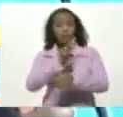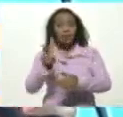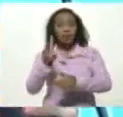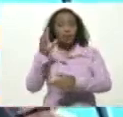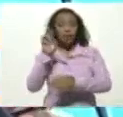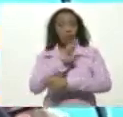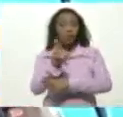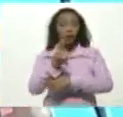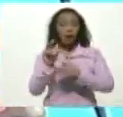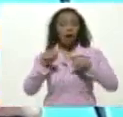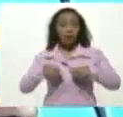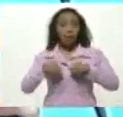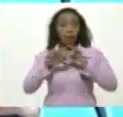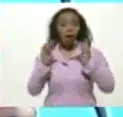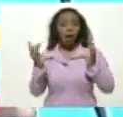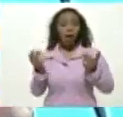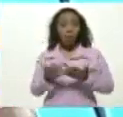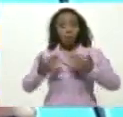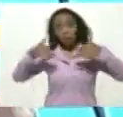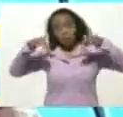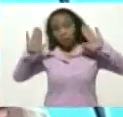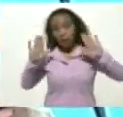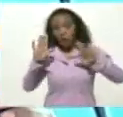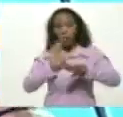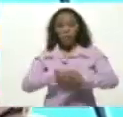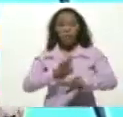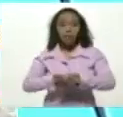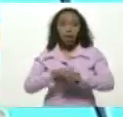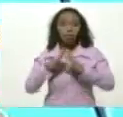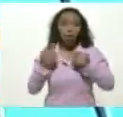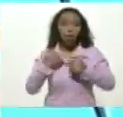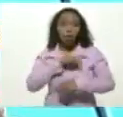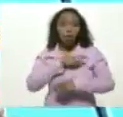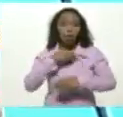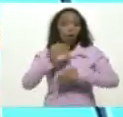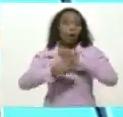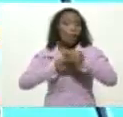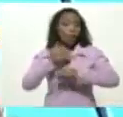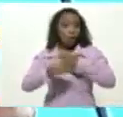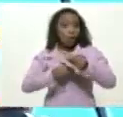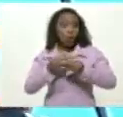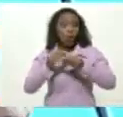en pandemia, a pesar de todo lo que ha ocurrido, hemos nosotros